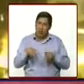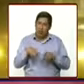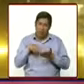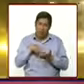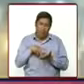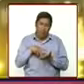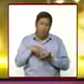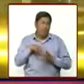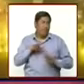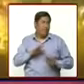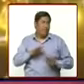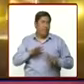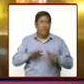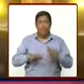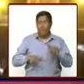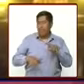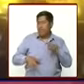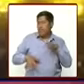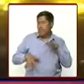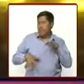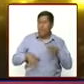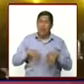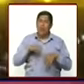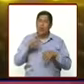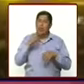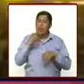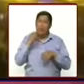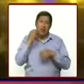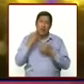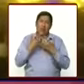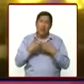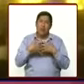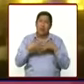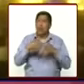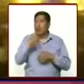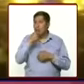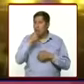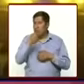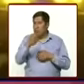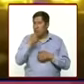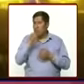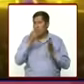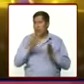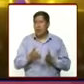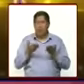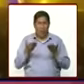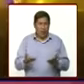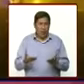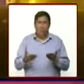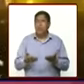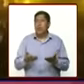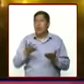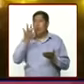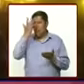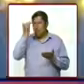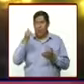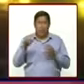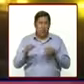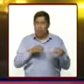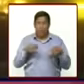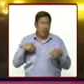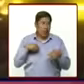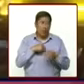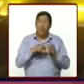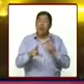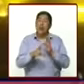desfilando. Obsérvenles, en este momento están las embajadoras, las emprendedoras, las periodistas aquí en el escenario. ¿Por qué hacemos esto? Hay una